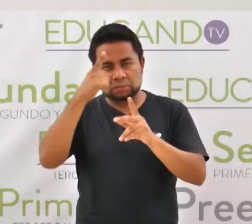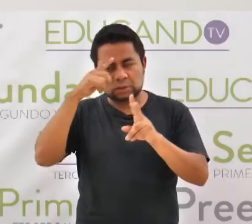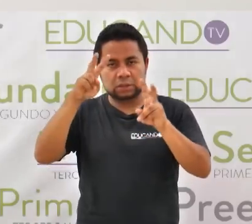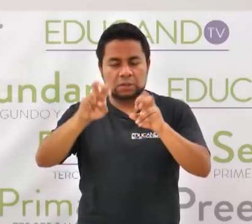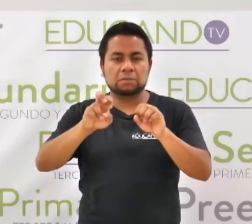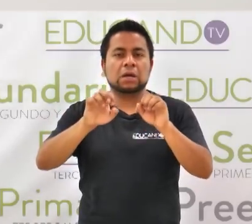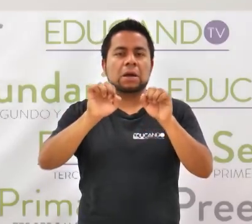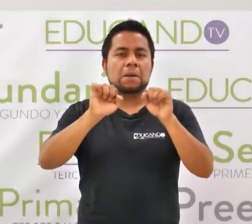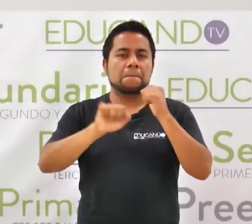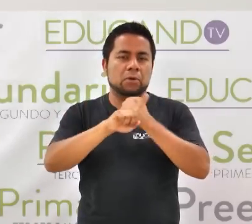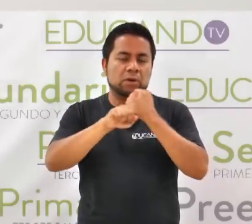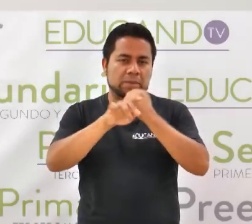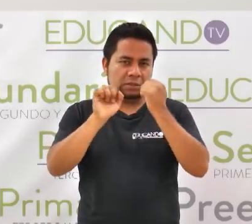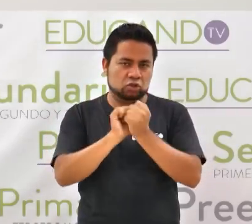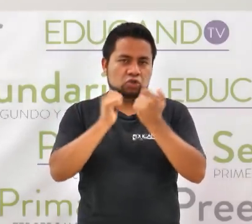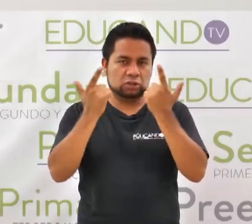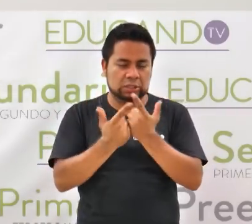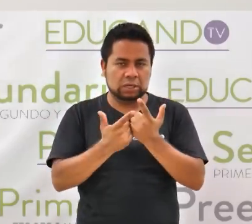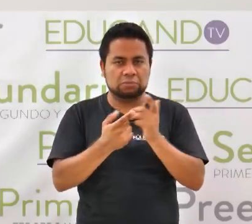el problema social,